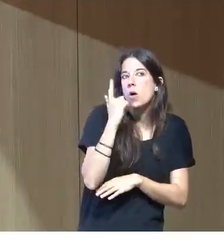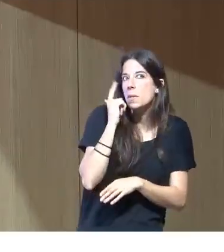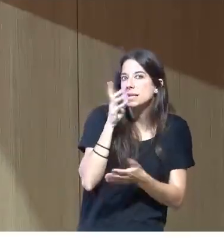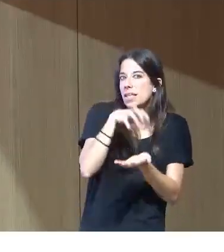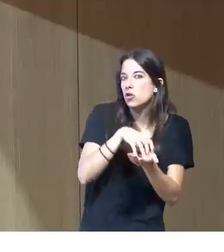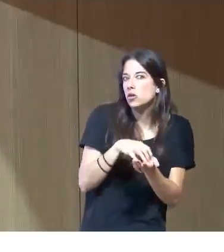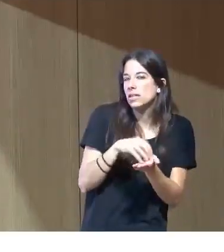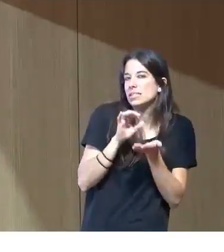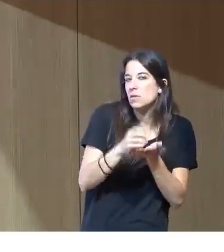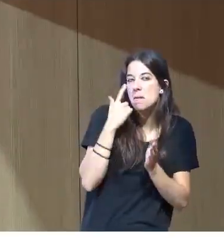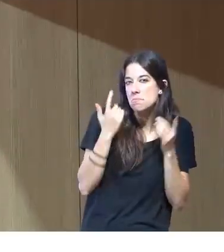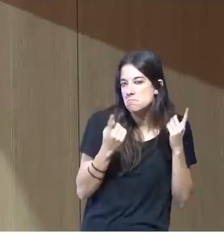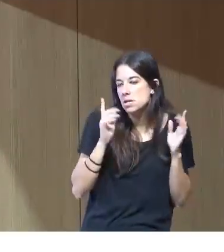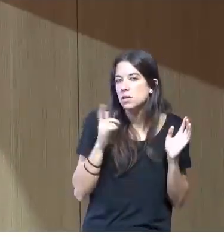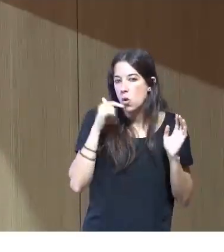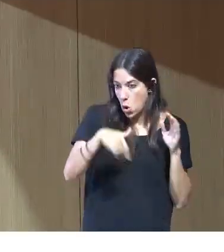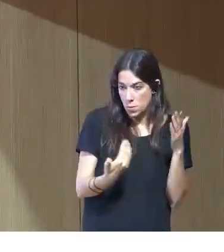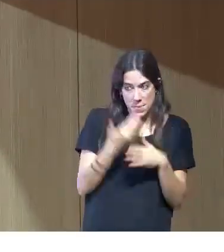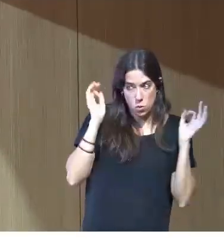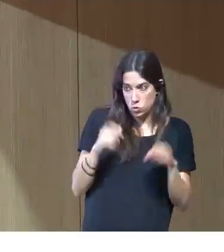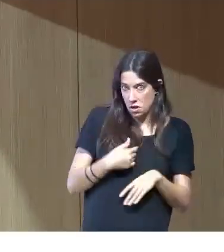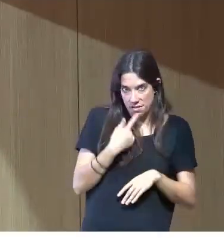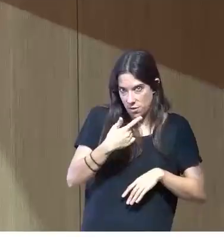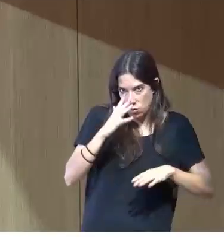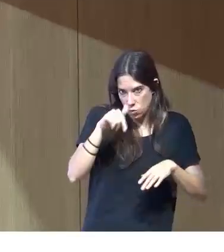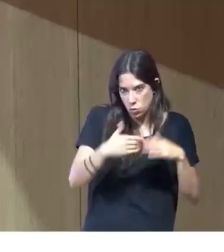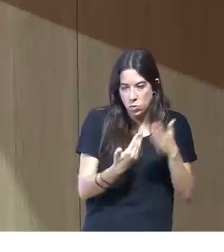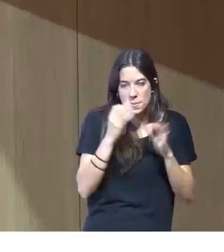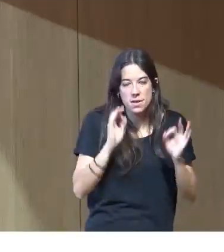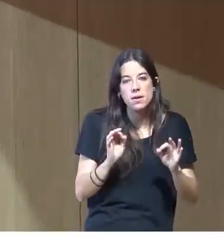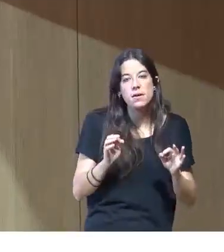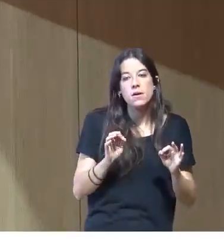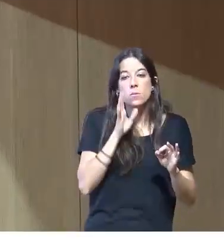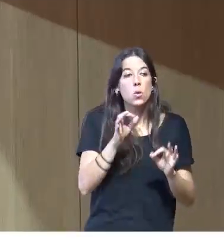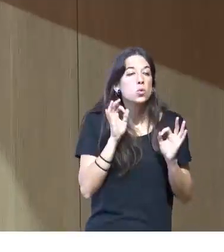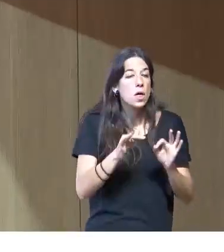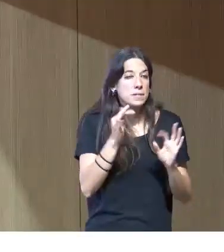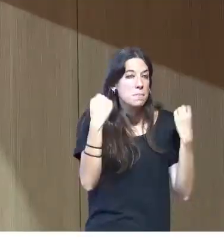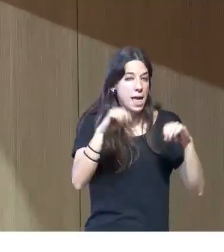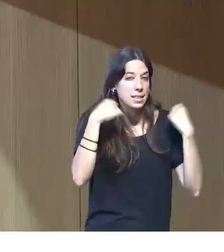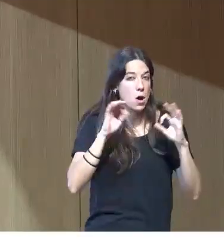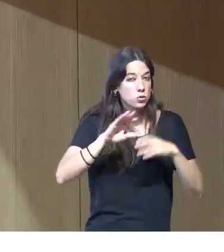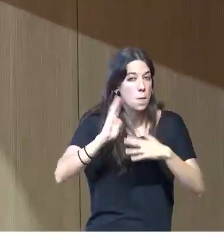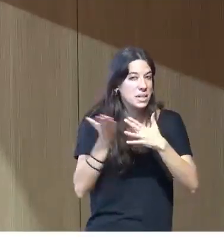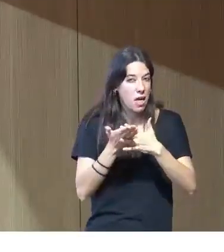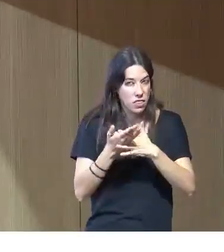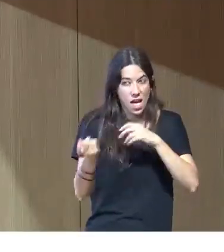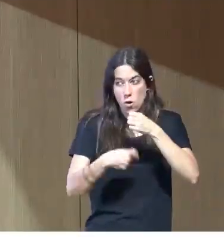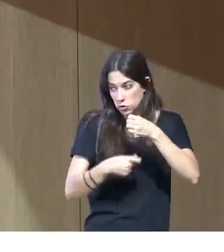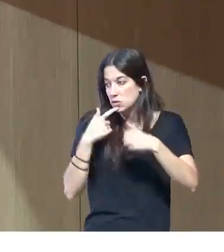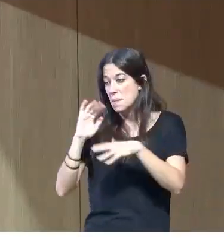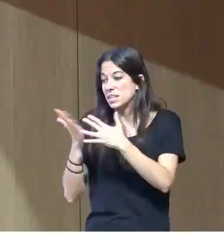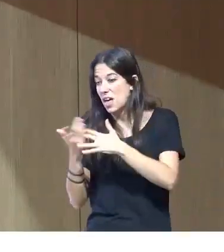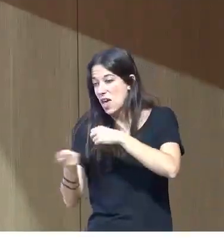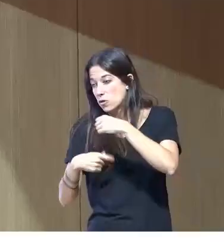es polígono weimar esta mañana ya os digo porque además justo la parte práctica cae en mitad de agosto Entonces yo a mitad de agosto antes comentamos también que